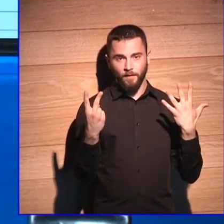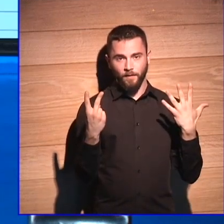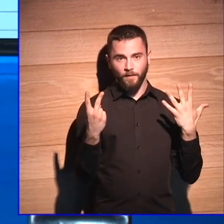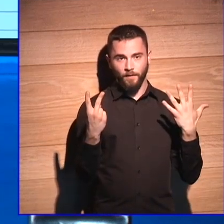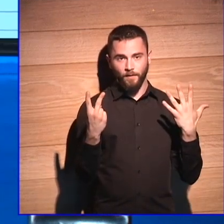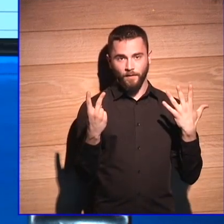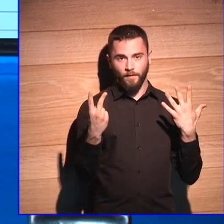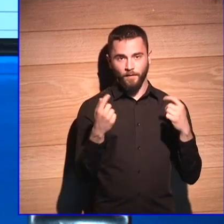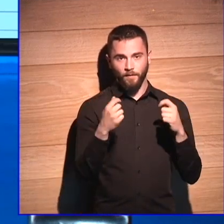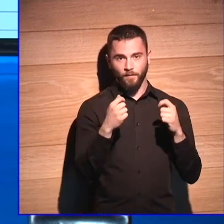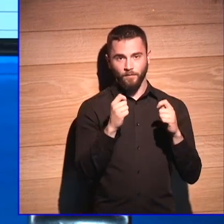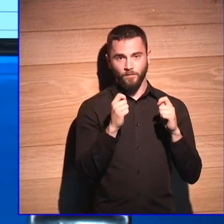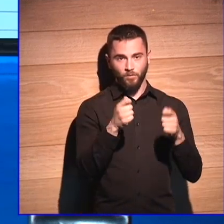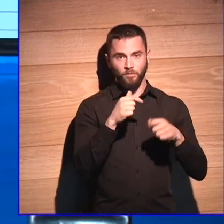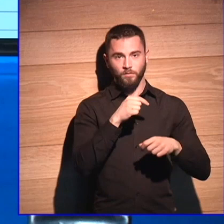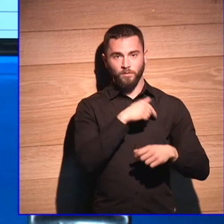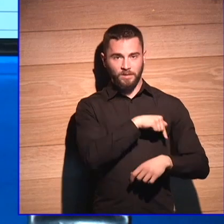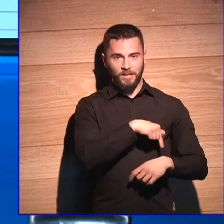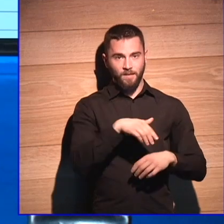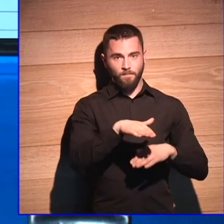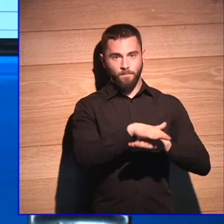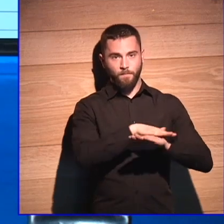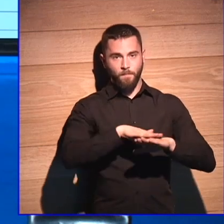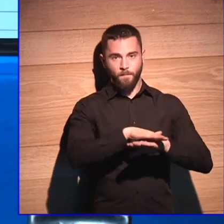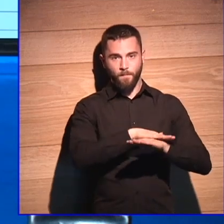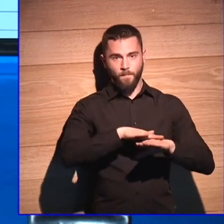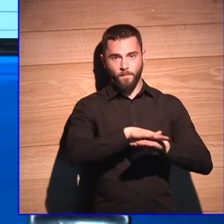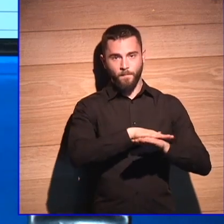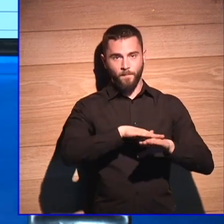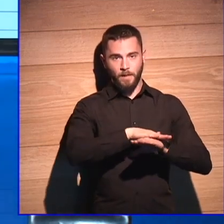emitió unos principios básicos que derivaban de